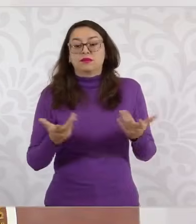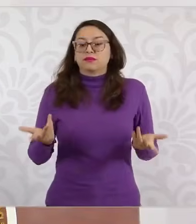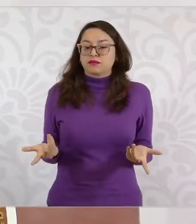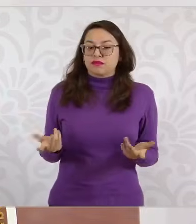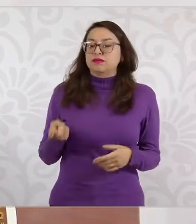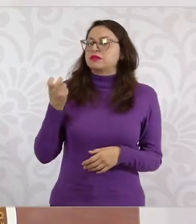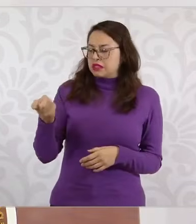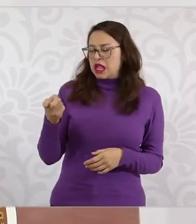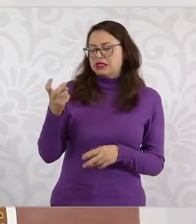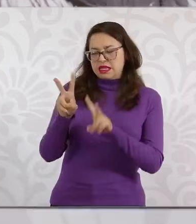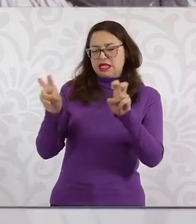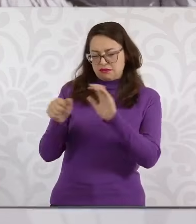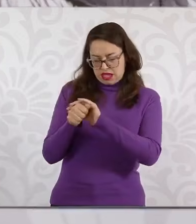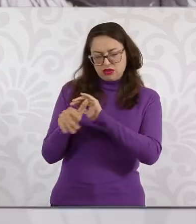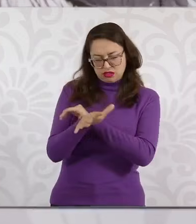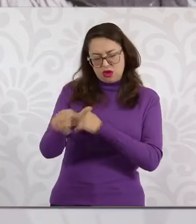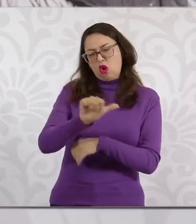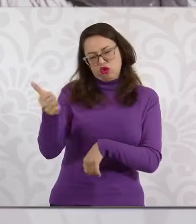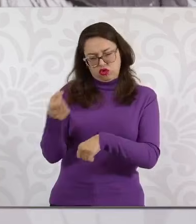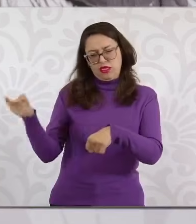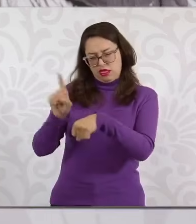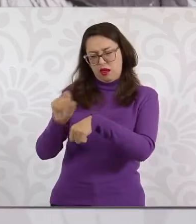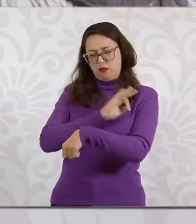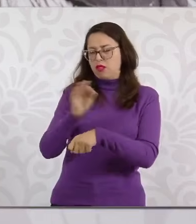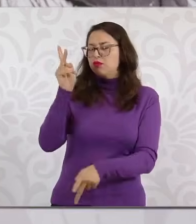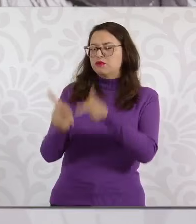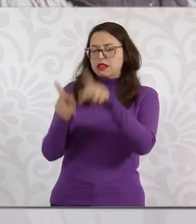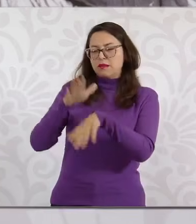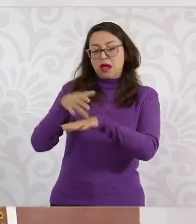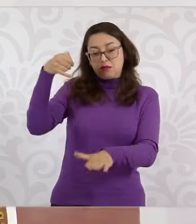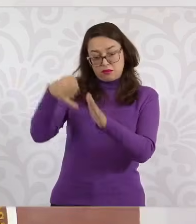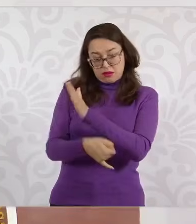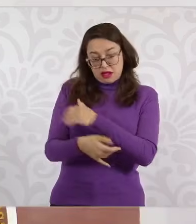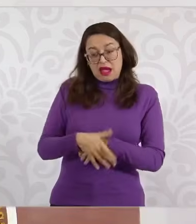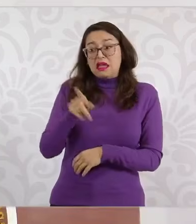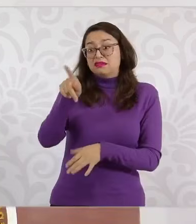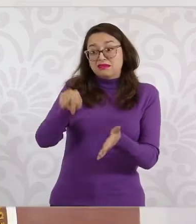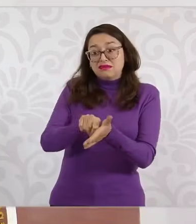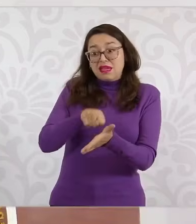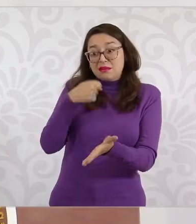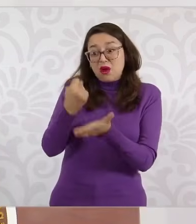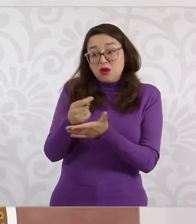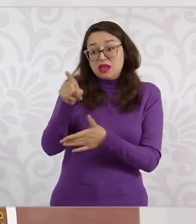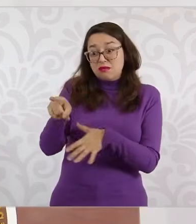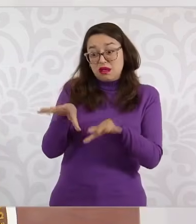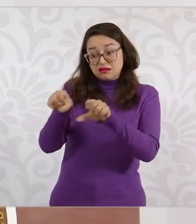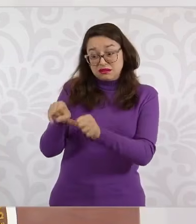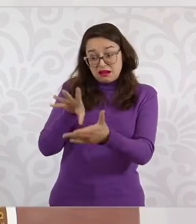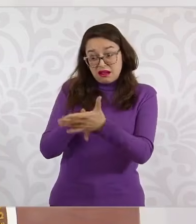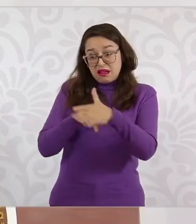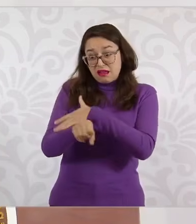hablamos, si quieren, en otra ocasión del caso Ayotzinapa, pero ustedes saben que allí se liberó a